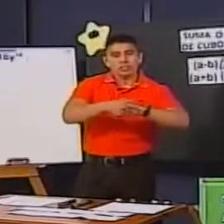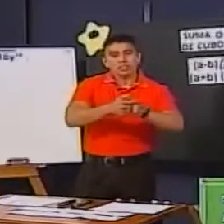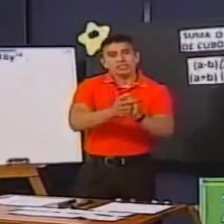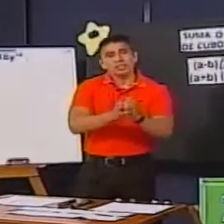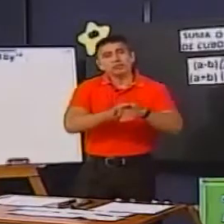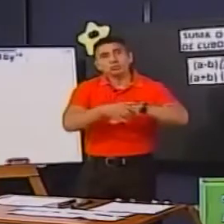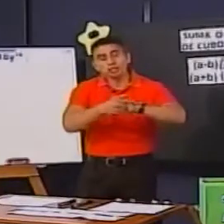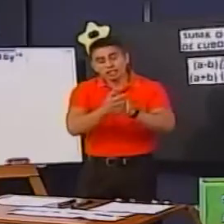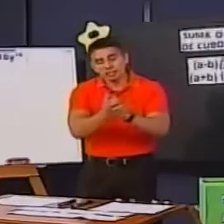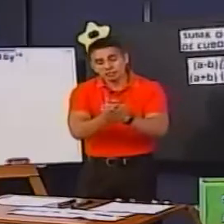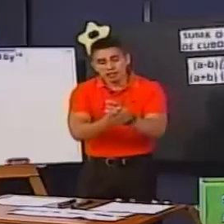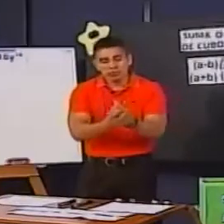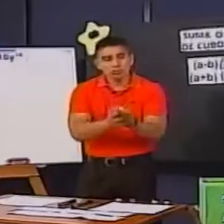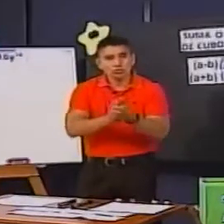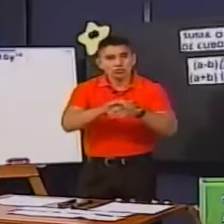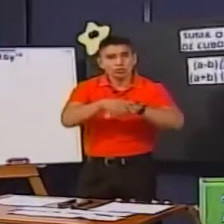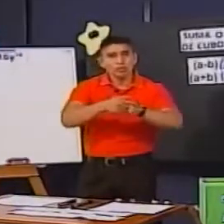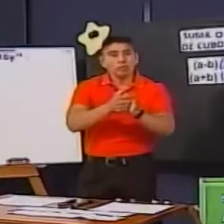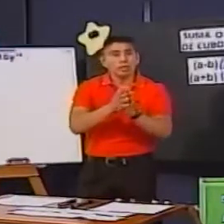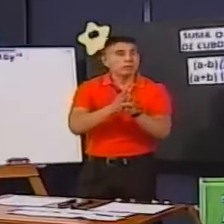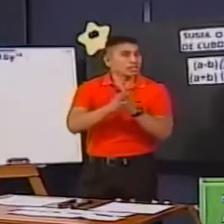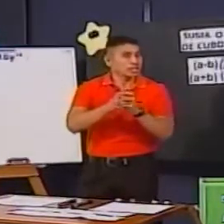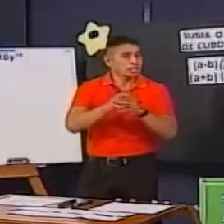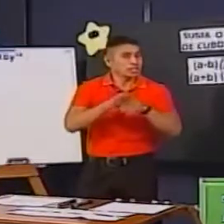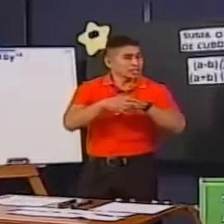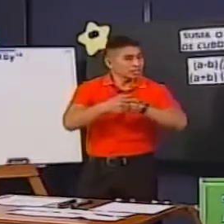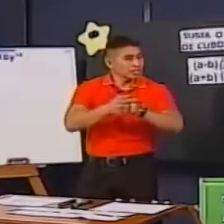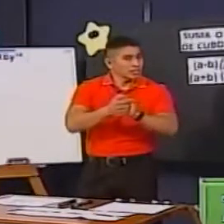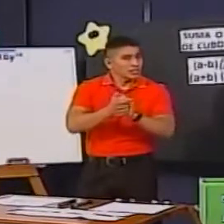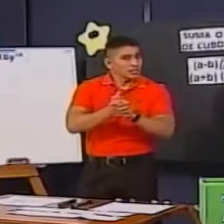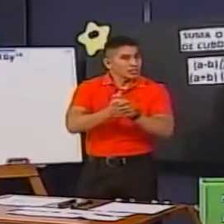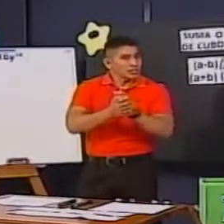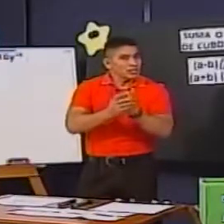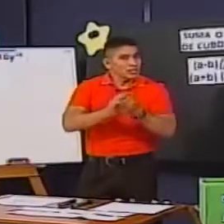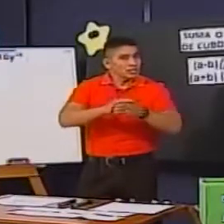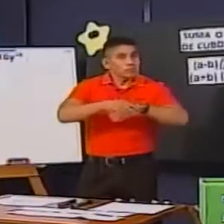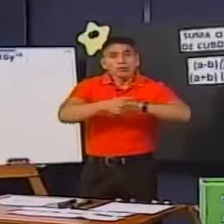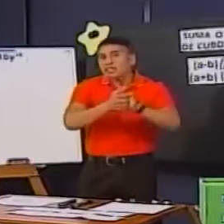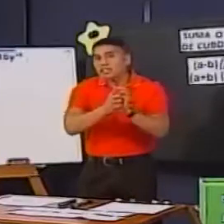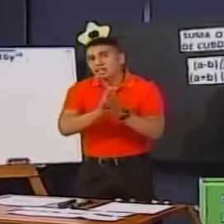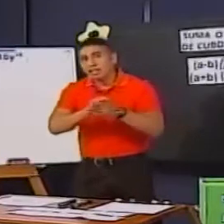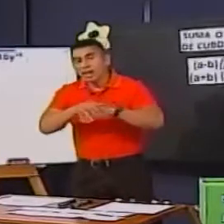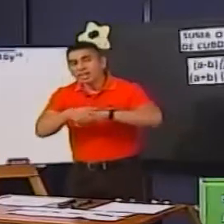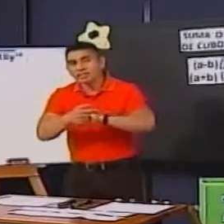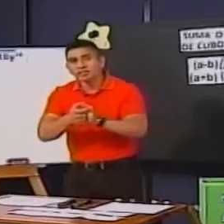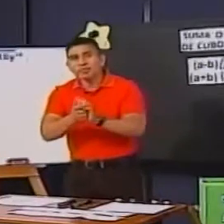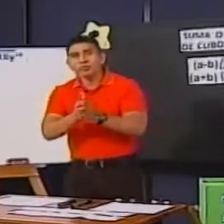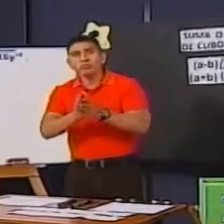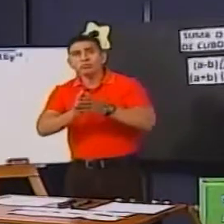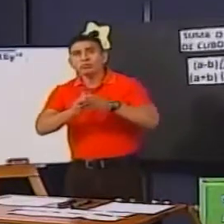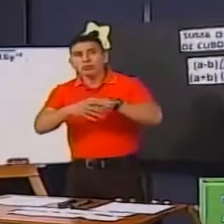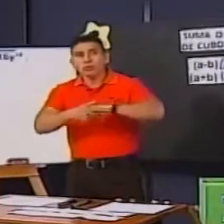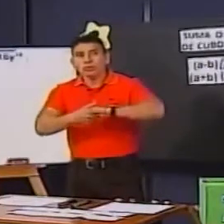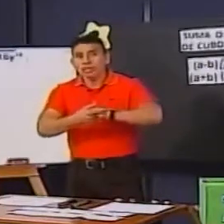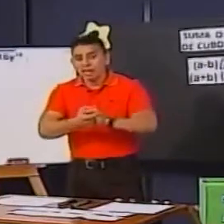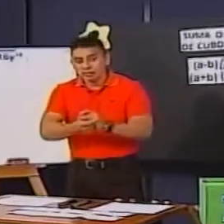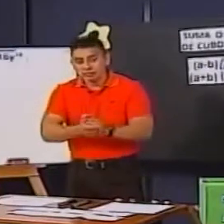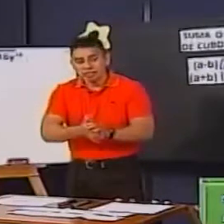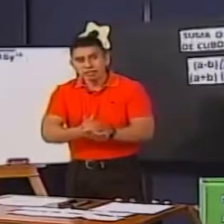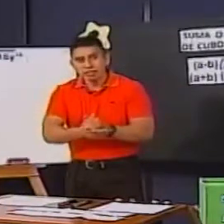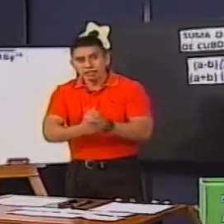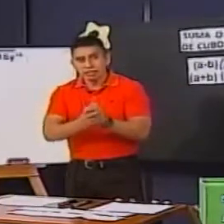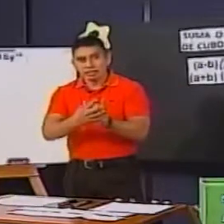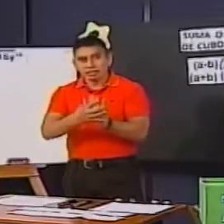nos higienizamos bien las manos para poder iniciar y poder entrar a este bello mundo de